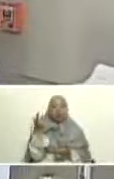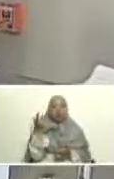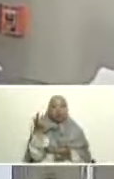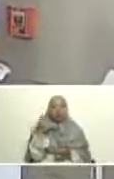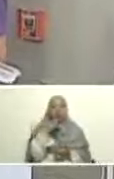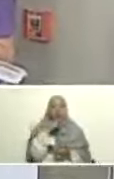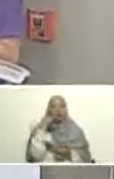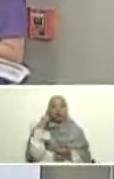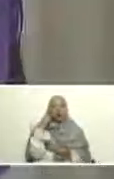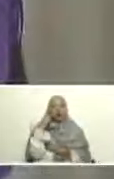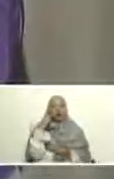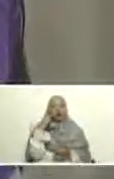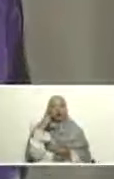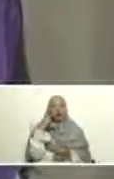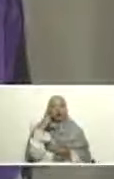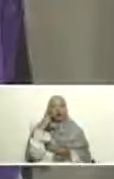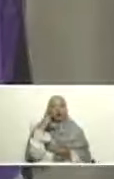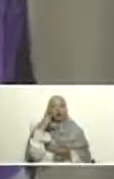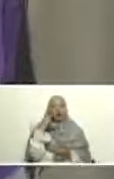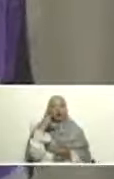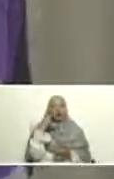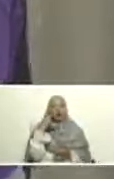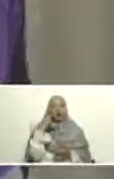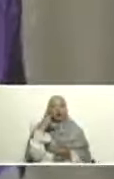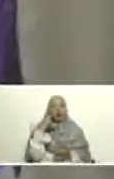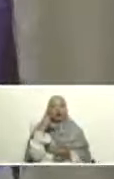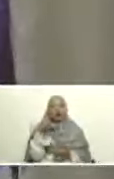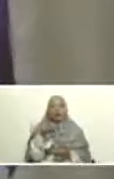Sí, sí gustan. Porque la